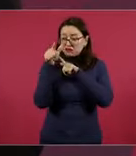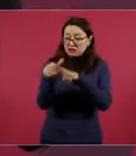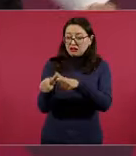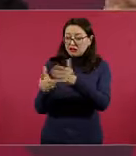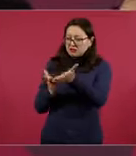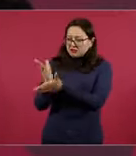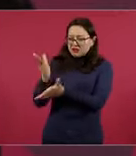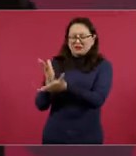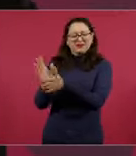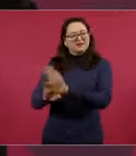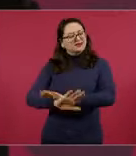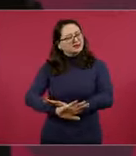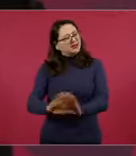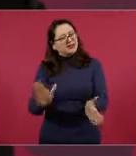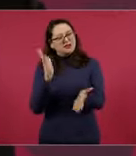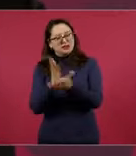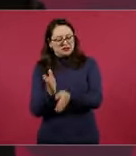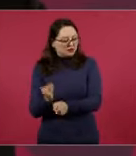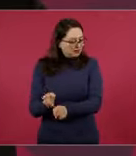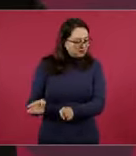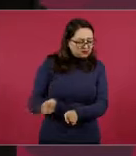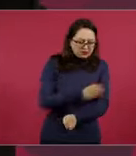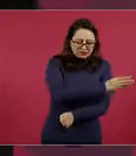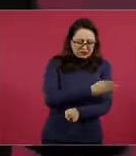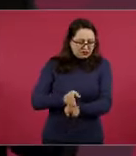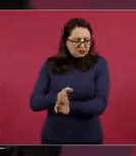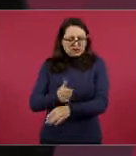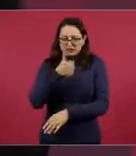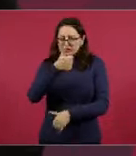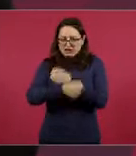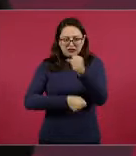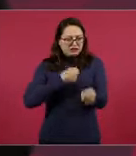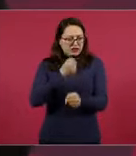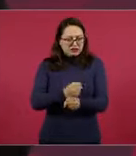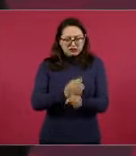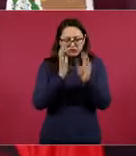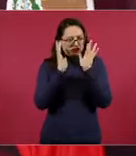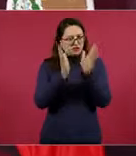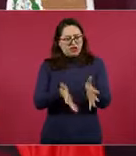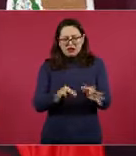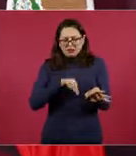Si ya tuvo uno su momento, su tiempo,